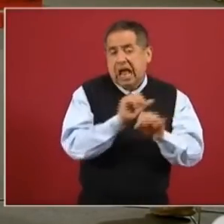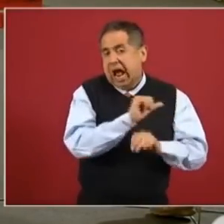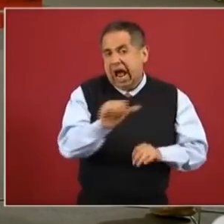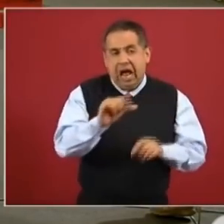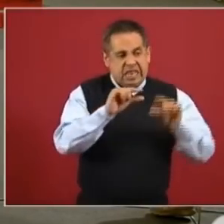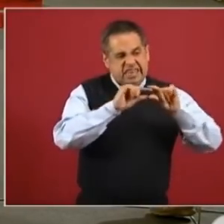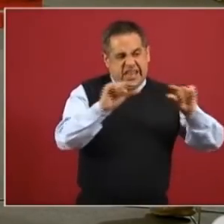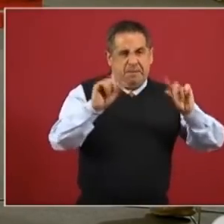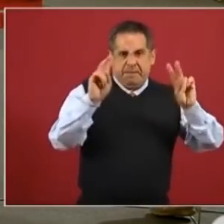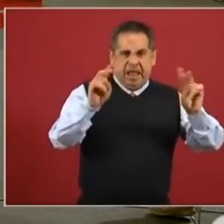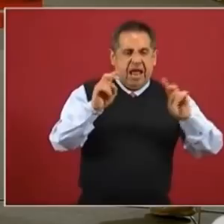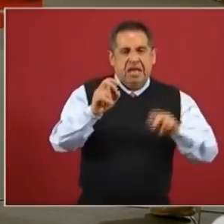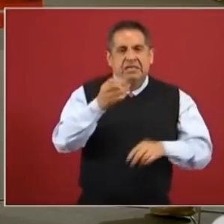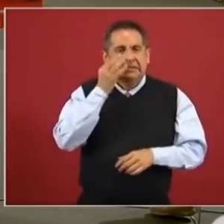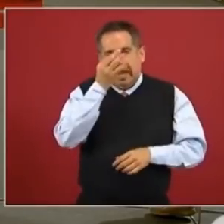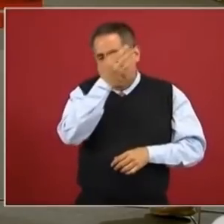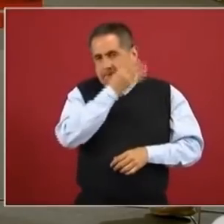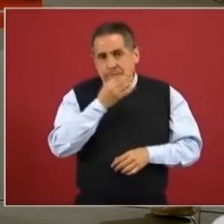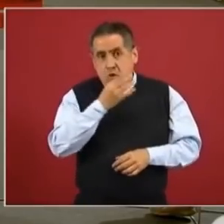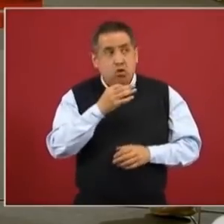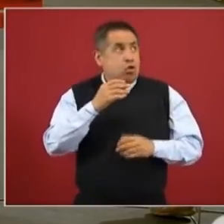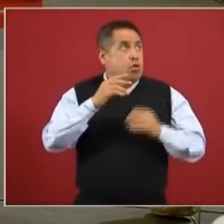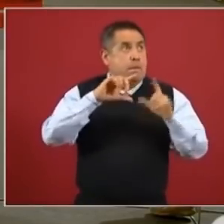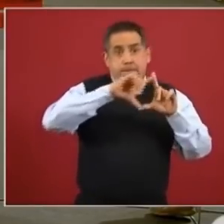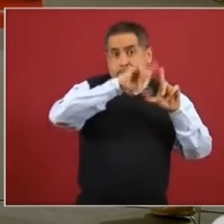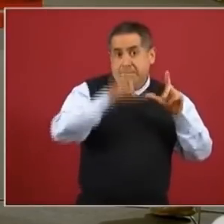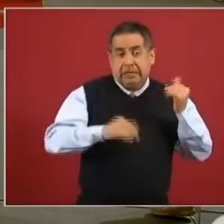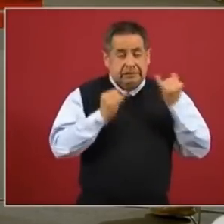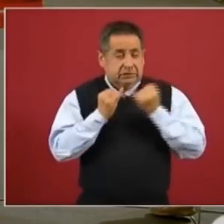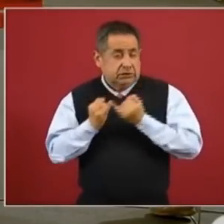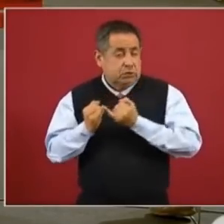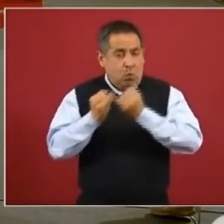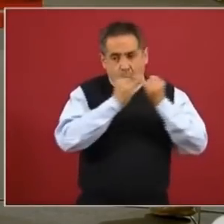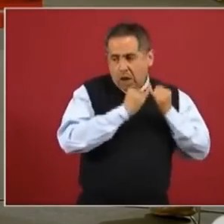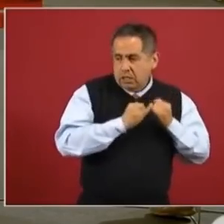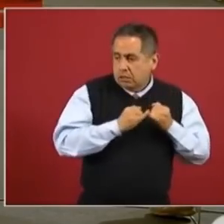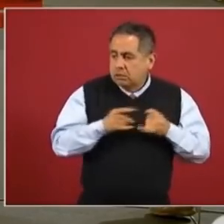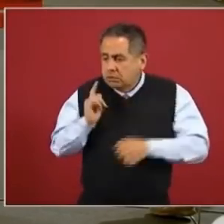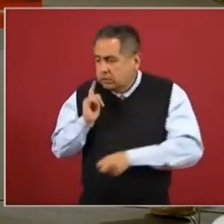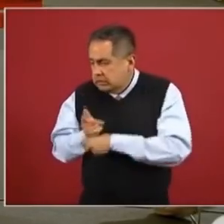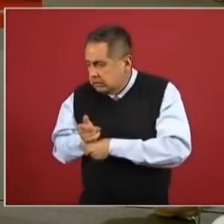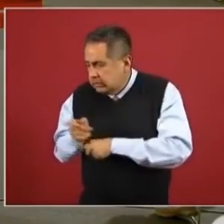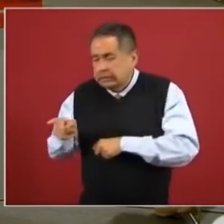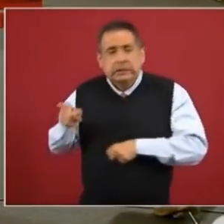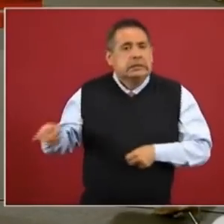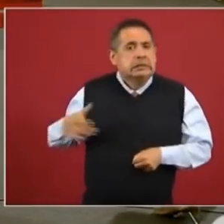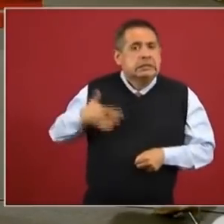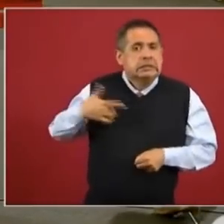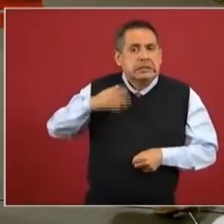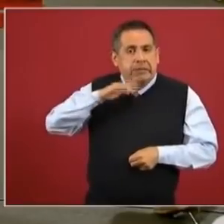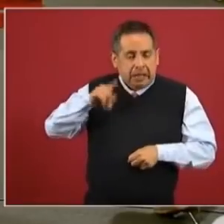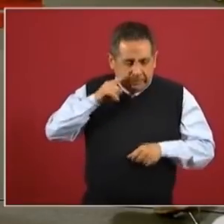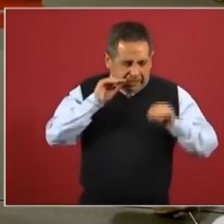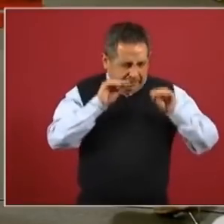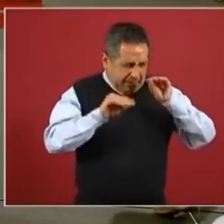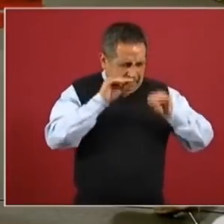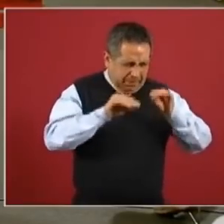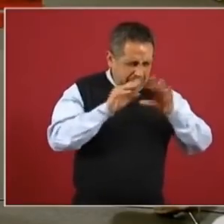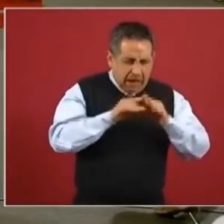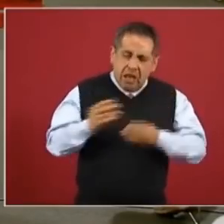en todo el país de manera homogénea, en el cual yo recabo la sintomatología y toda